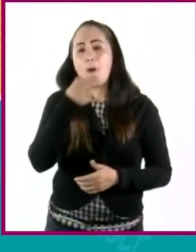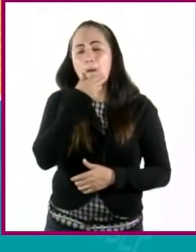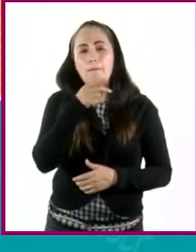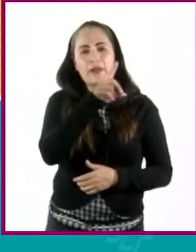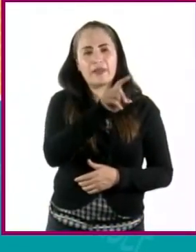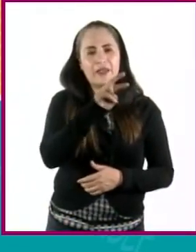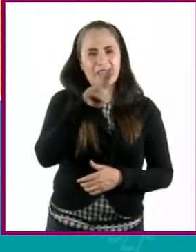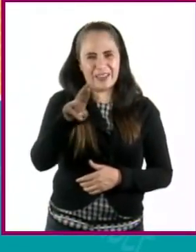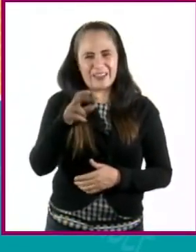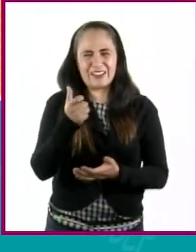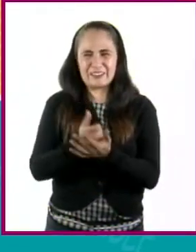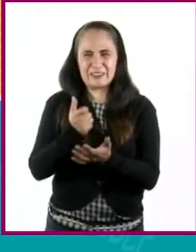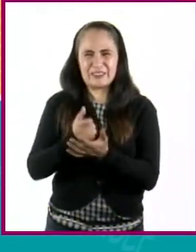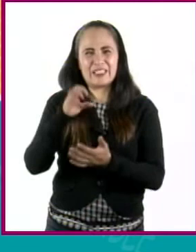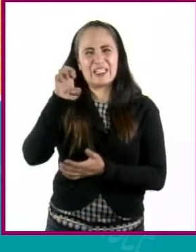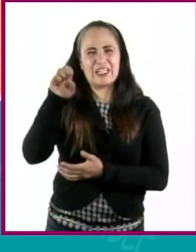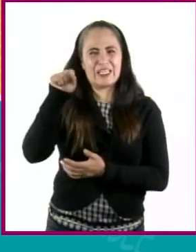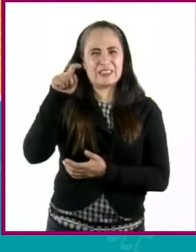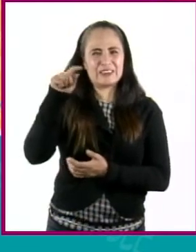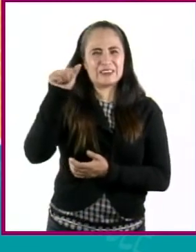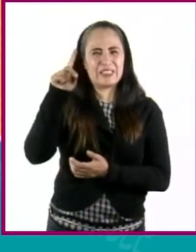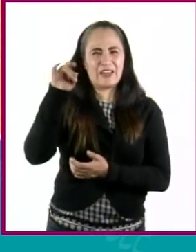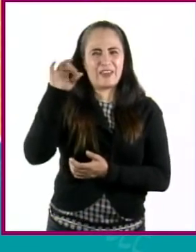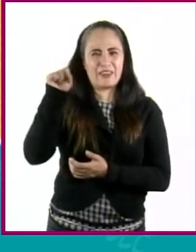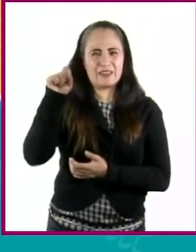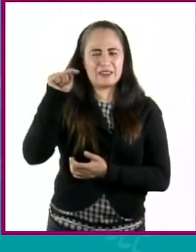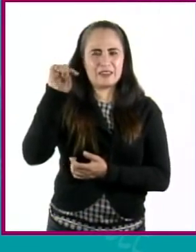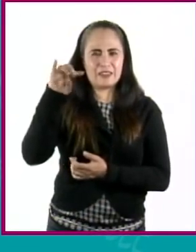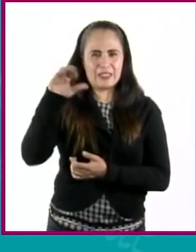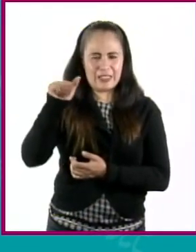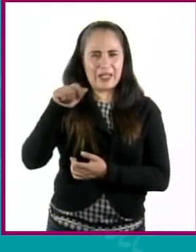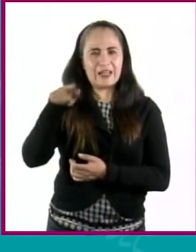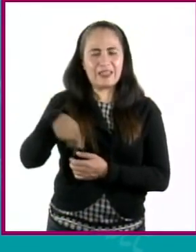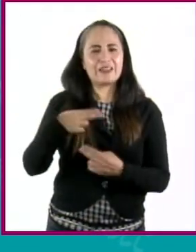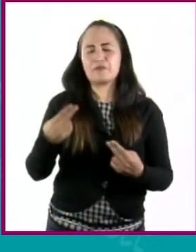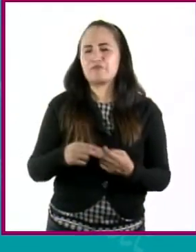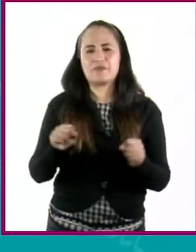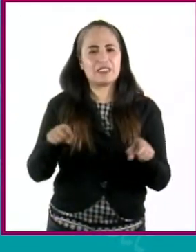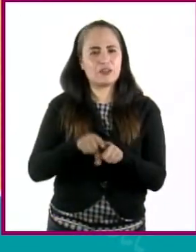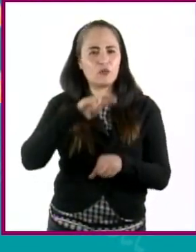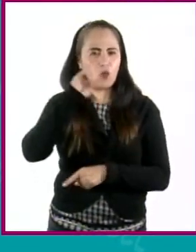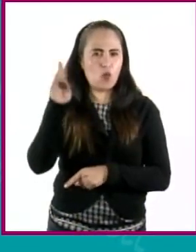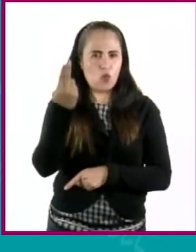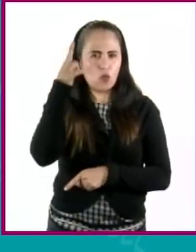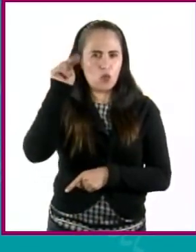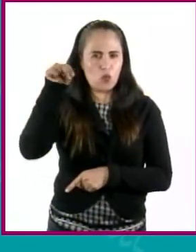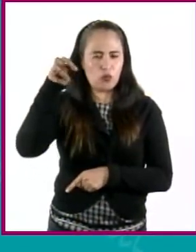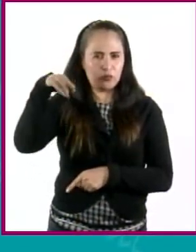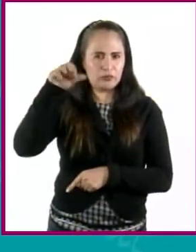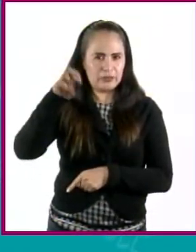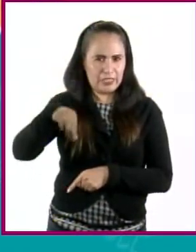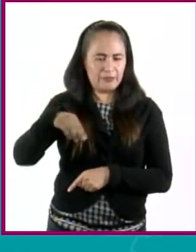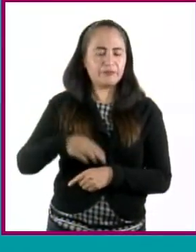estadística de la Universidad de Berkeley y actuario por parte de la Universidad Nacional Autónoma de México, Emanuel Rodríguez Valleza.